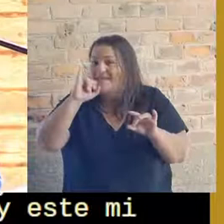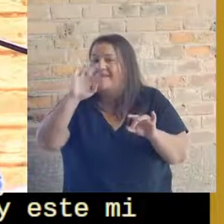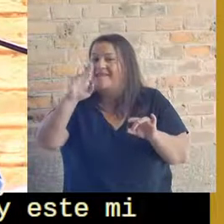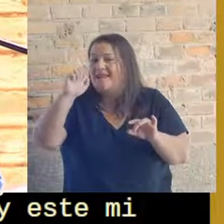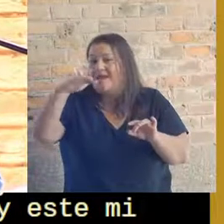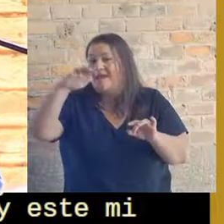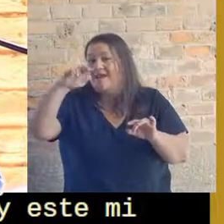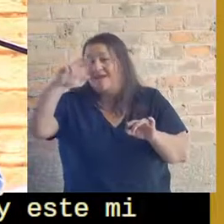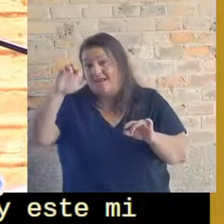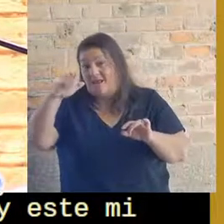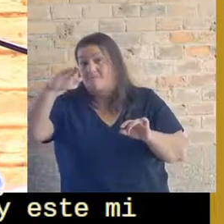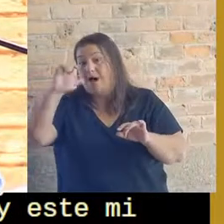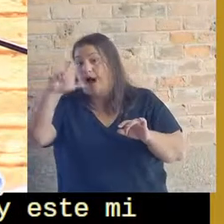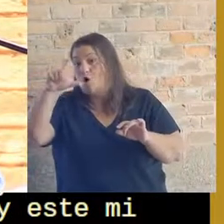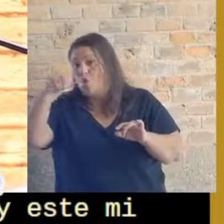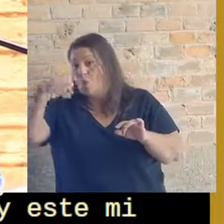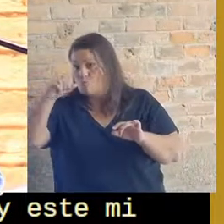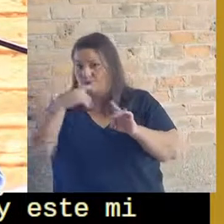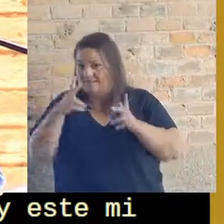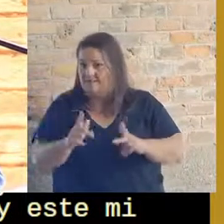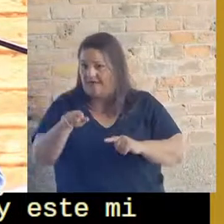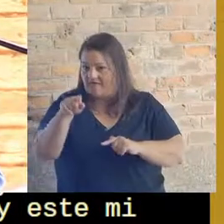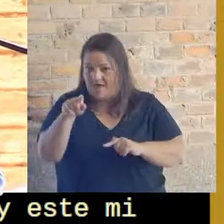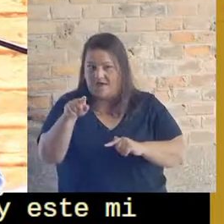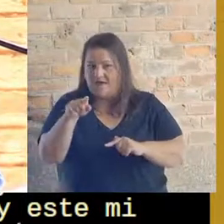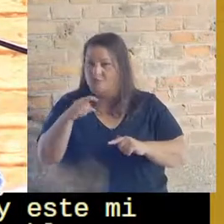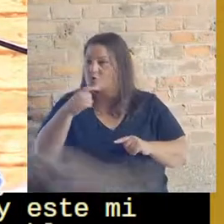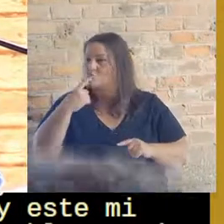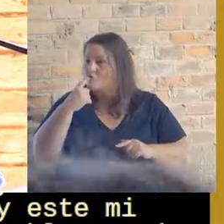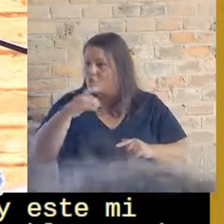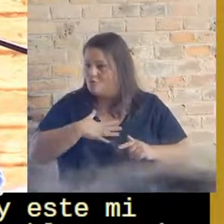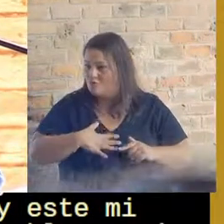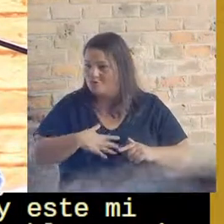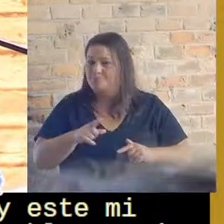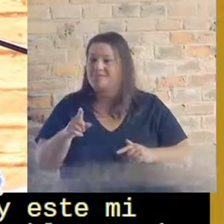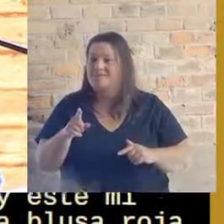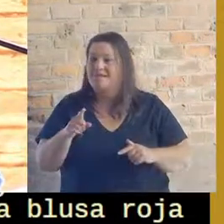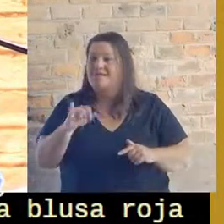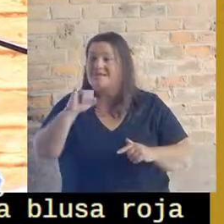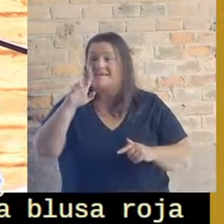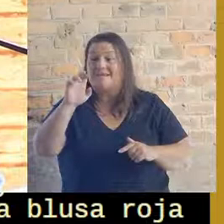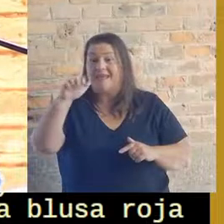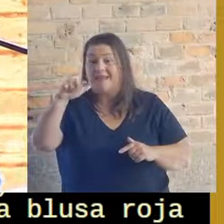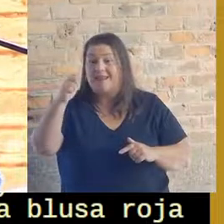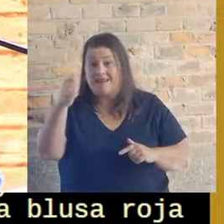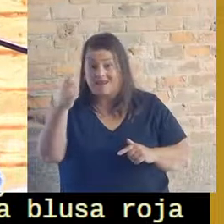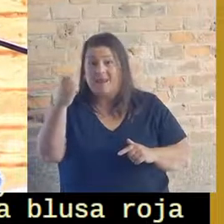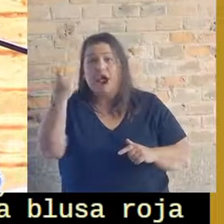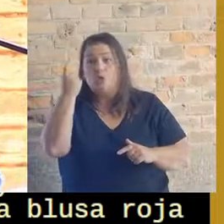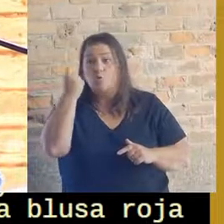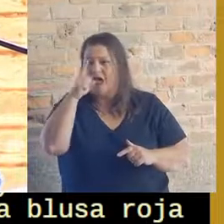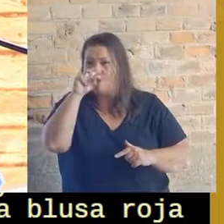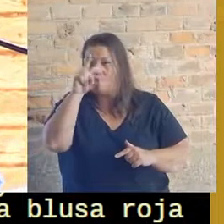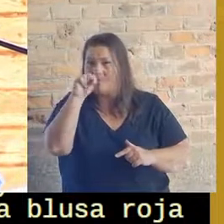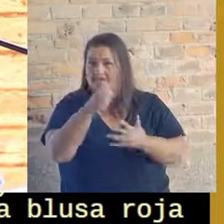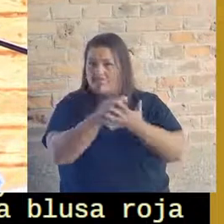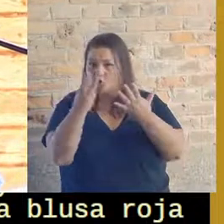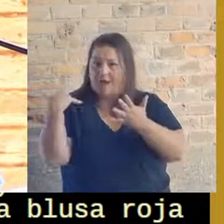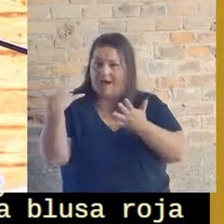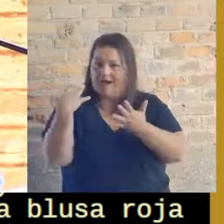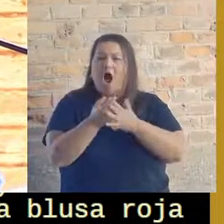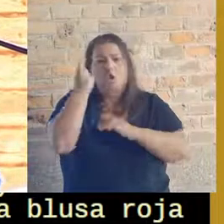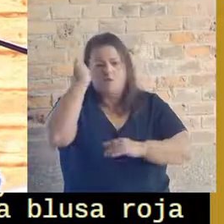Palomo Núñez está sentada con una blusa roja Irene es alumna nuestra desde el año